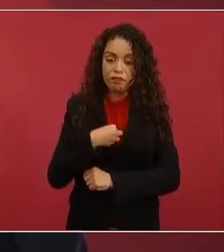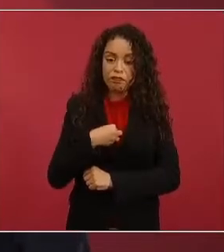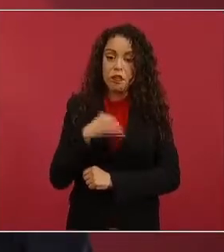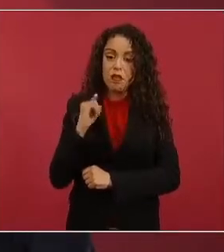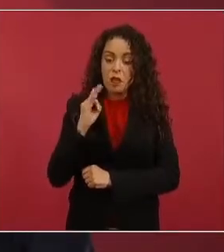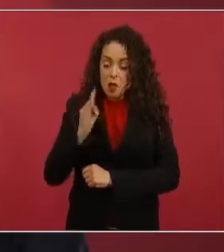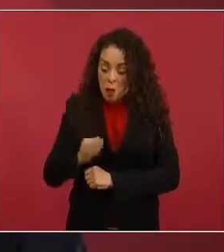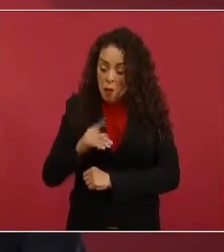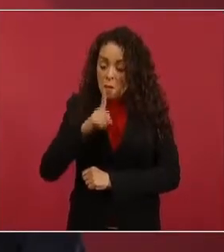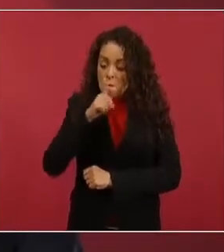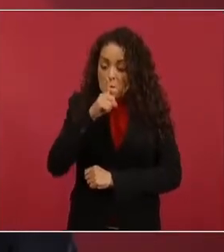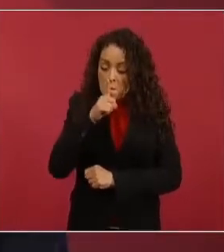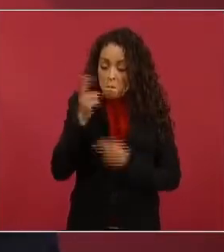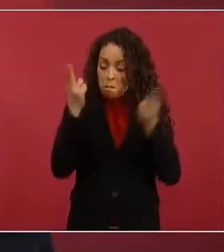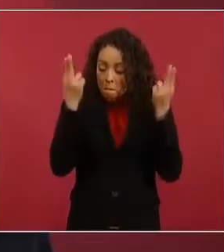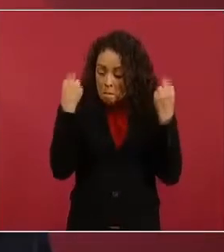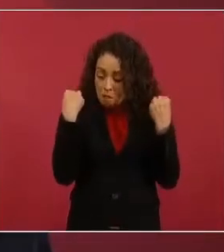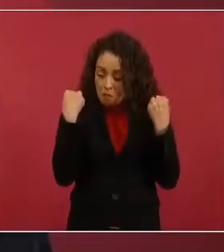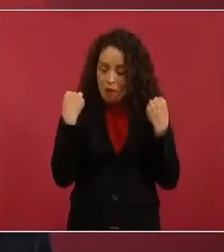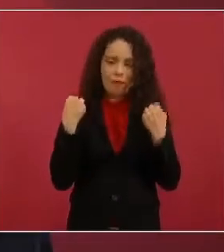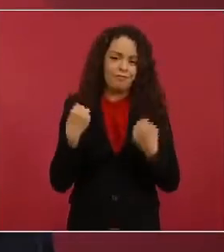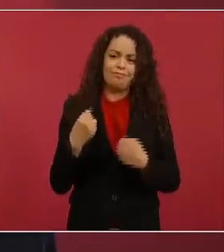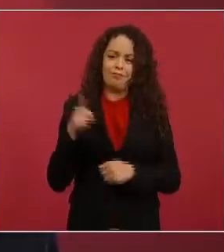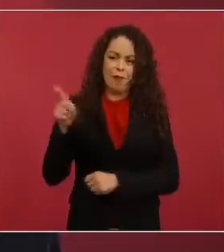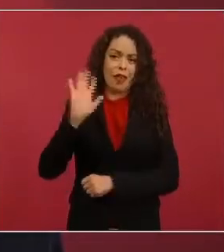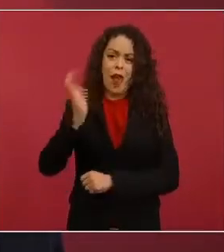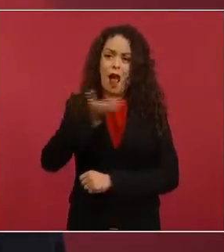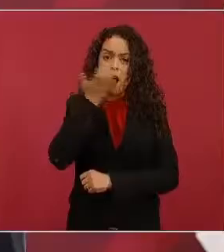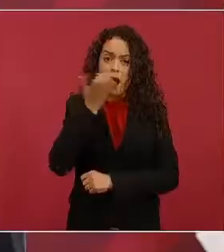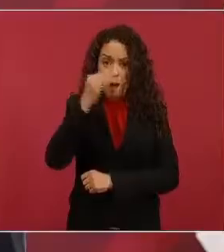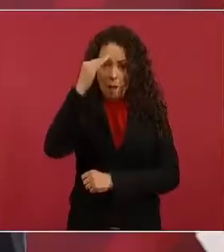porque se quedaron acostumbrados a eso.